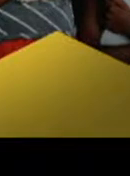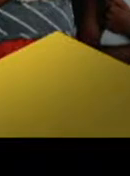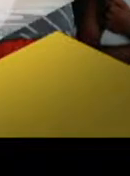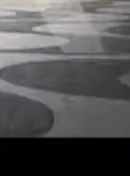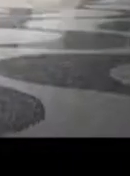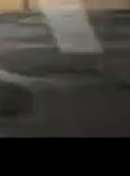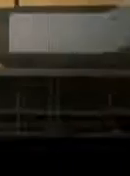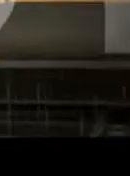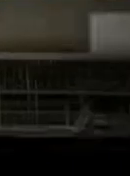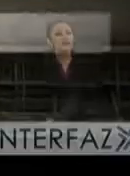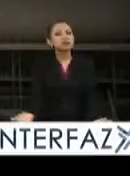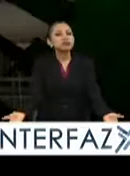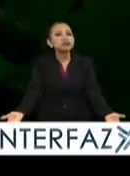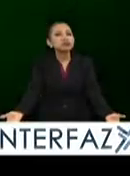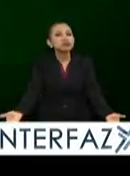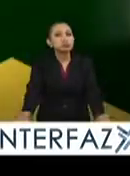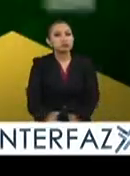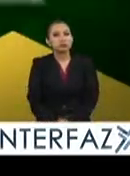95%.